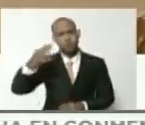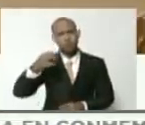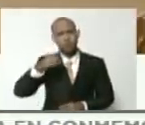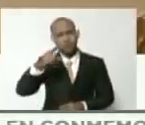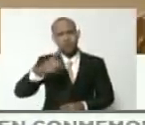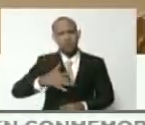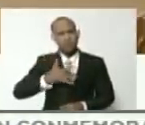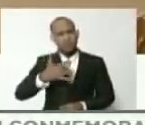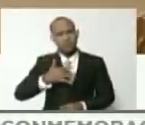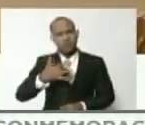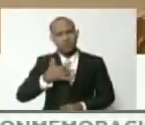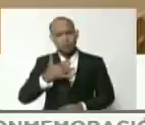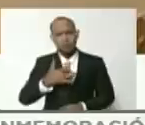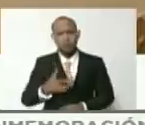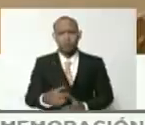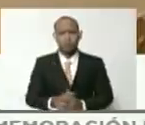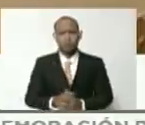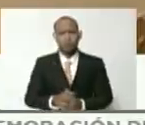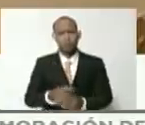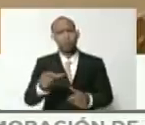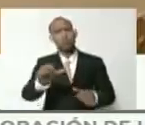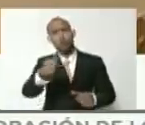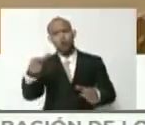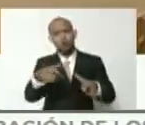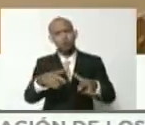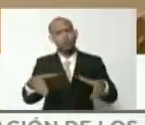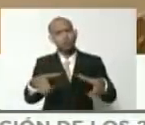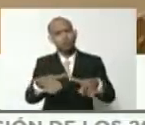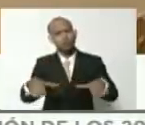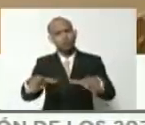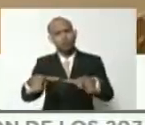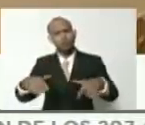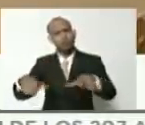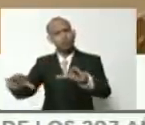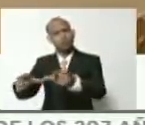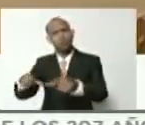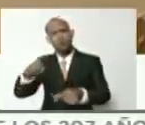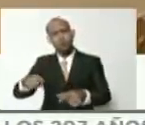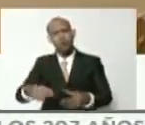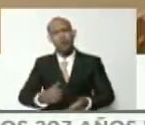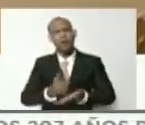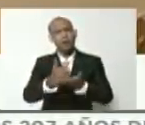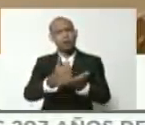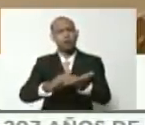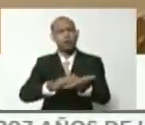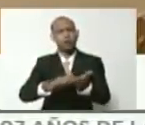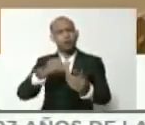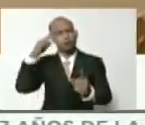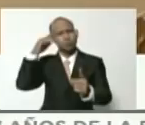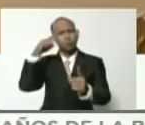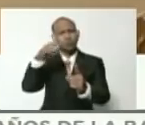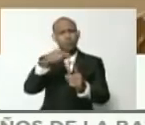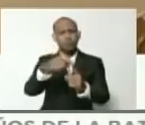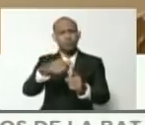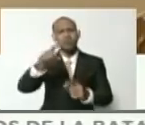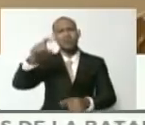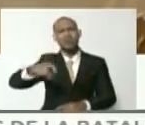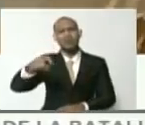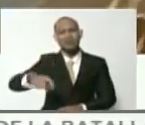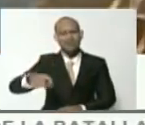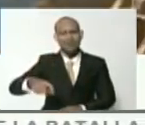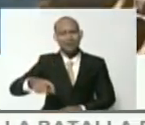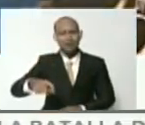sentido, de que hay diferentes sectores que pueden aportar a una solución enfocada en las